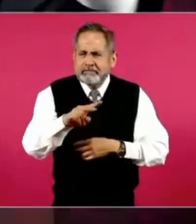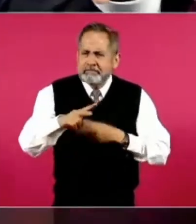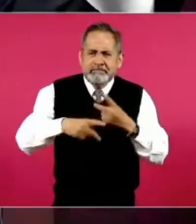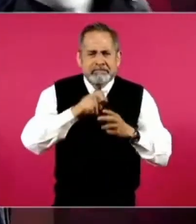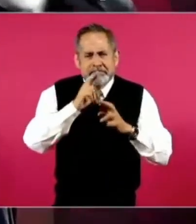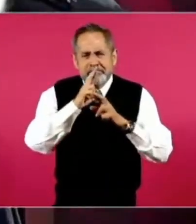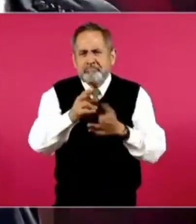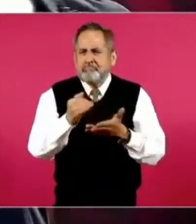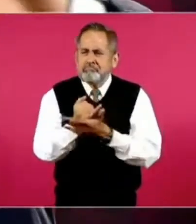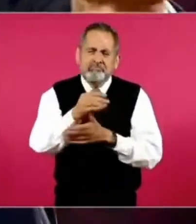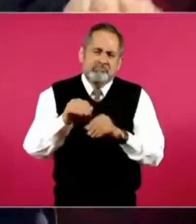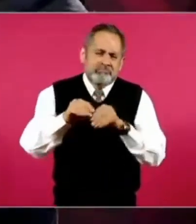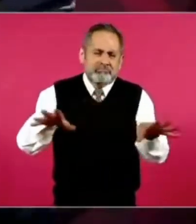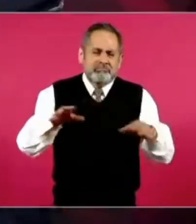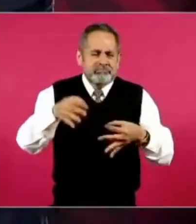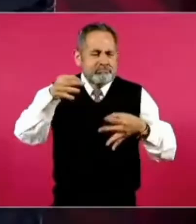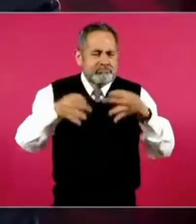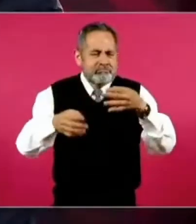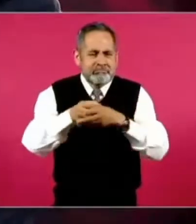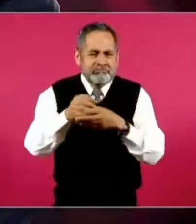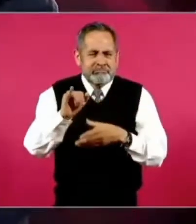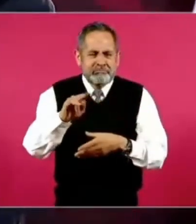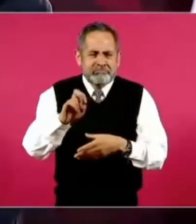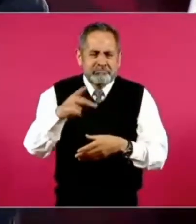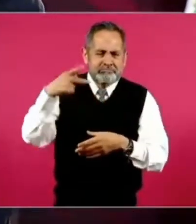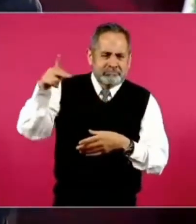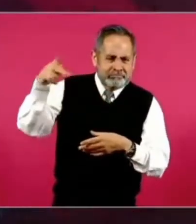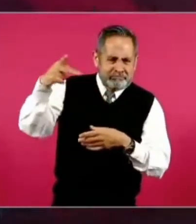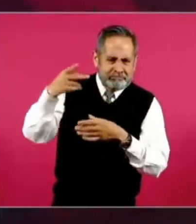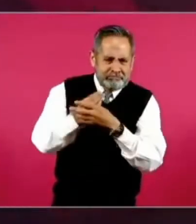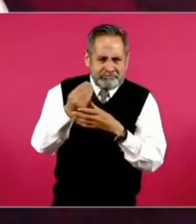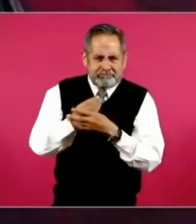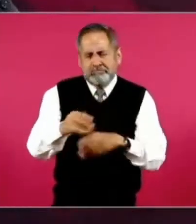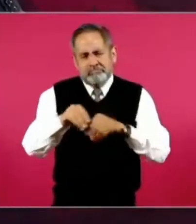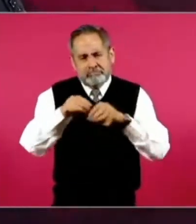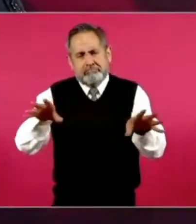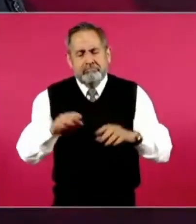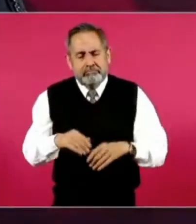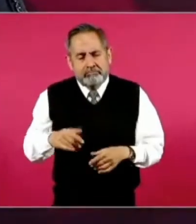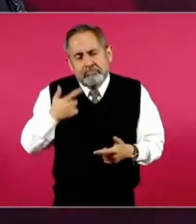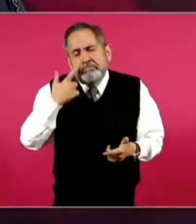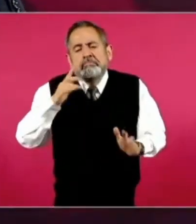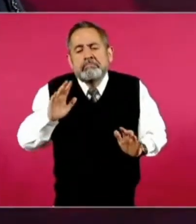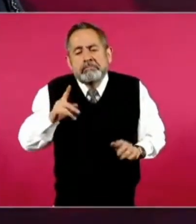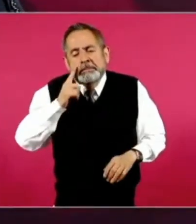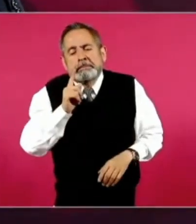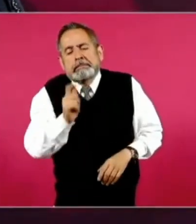resolverlos el Tribunal Electoral y ya vamos a ver